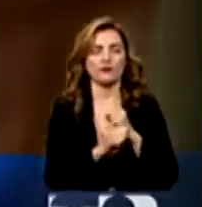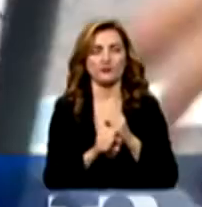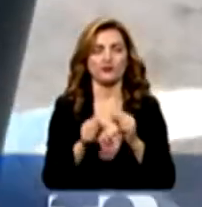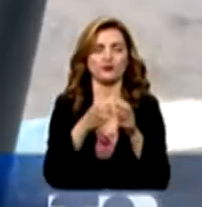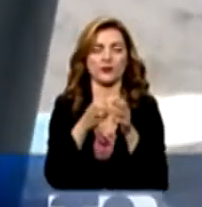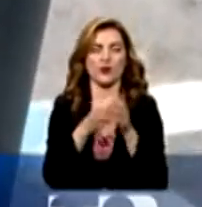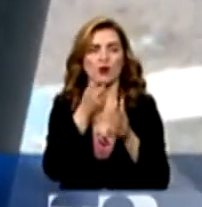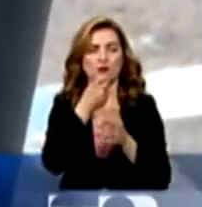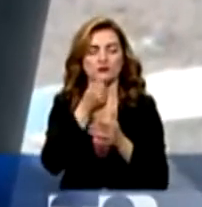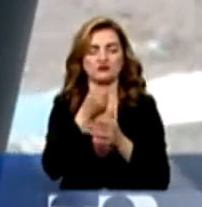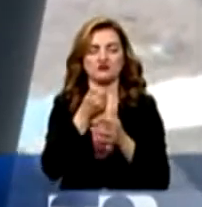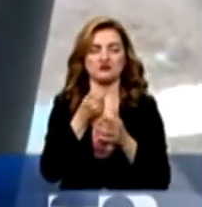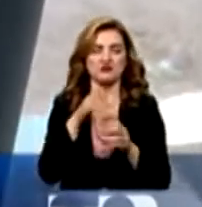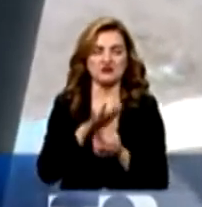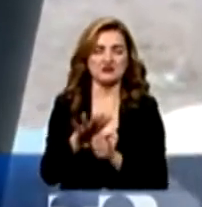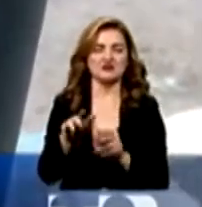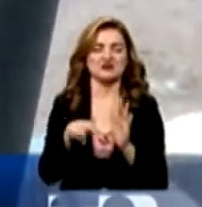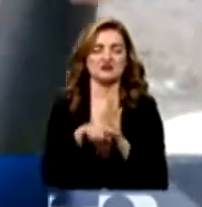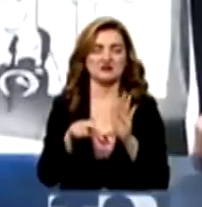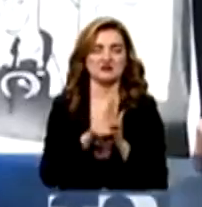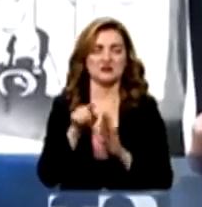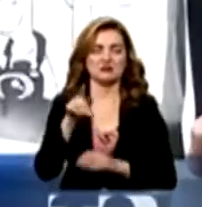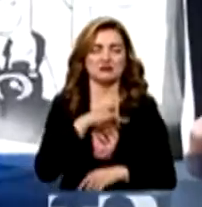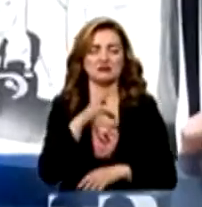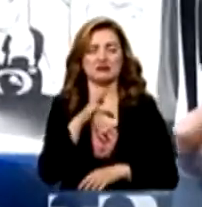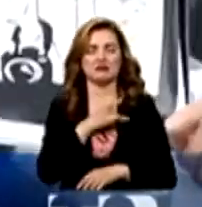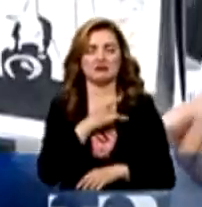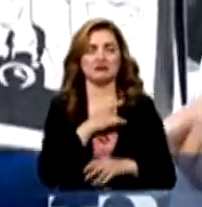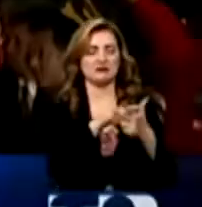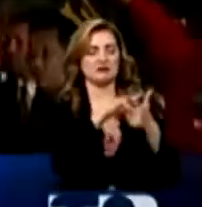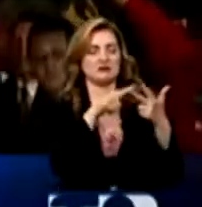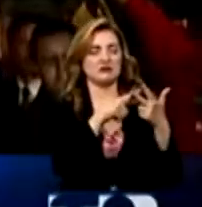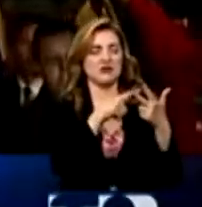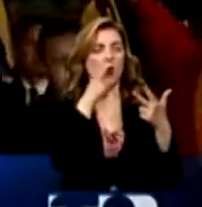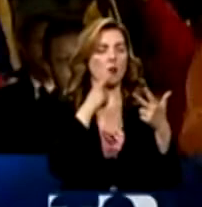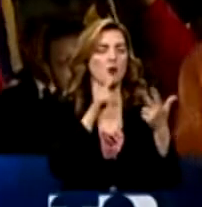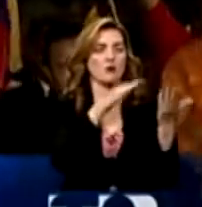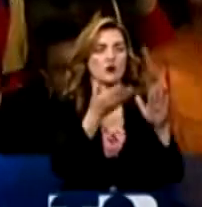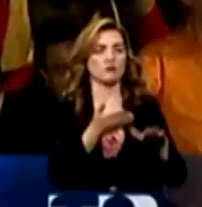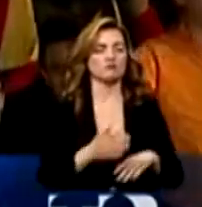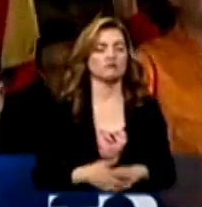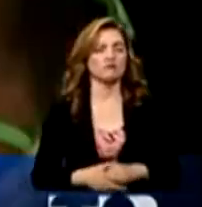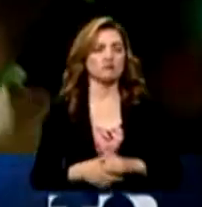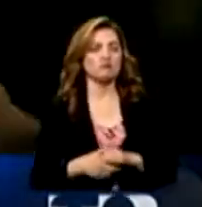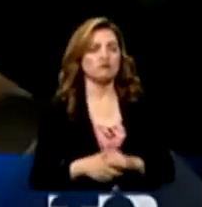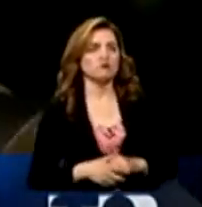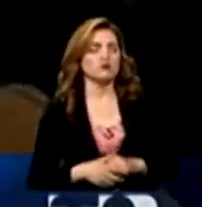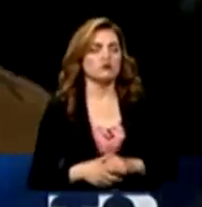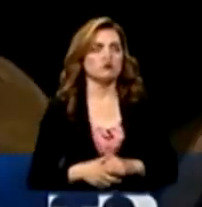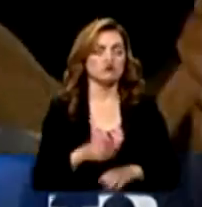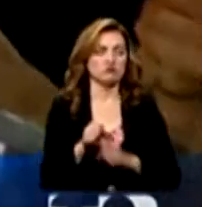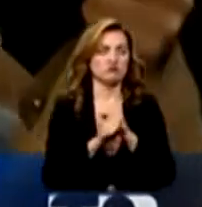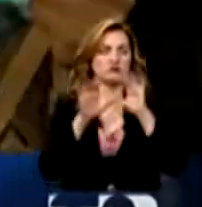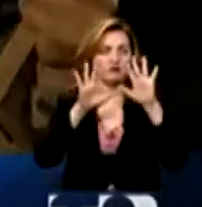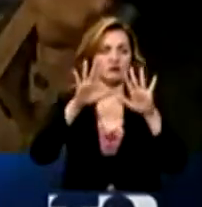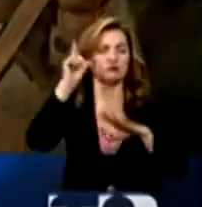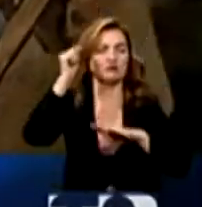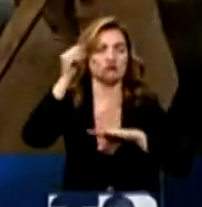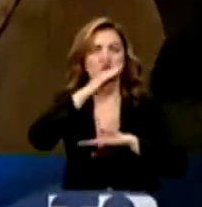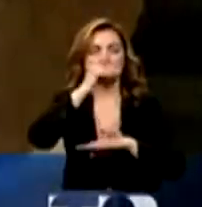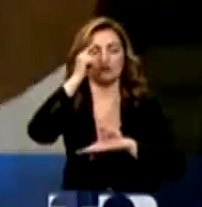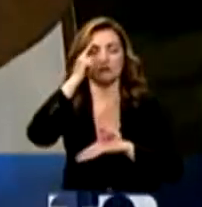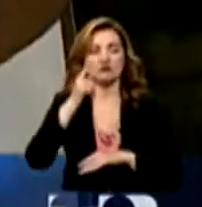golpeado. No solo por la muerte de Paul, Javier y Efraín, sino que también durante 10 años del gobierno